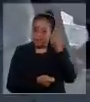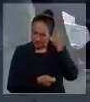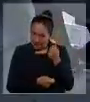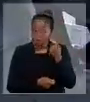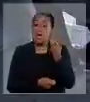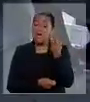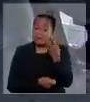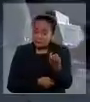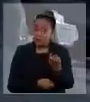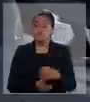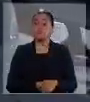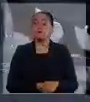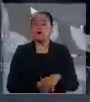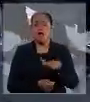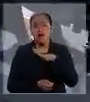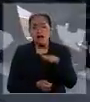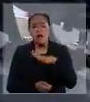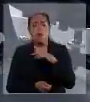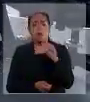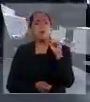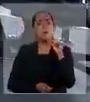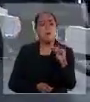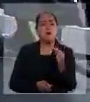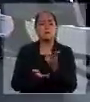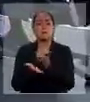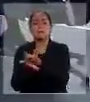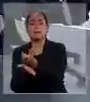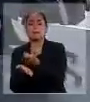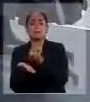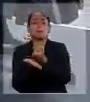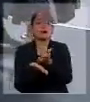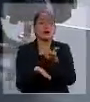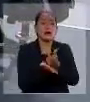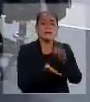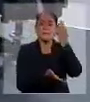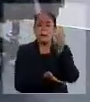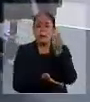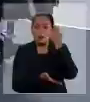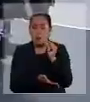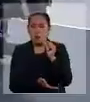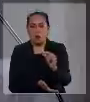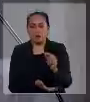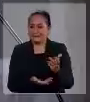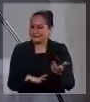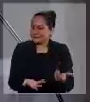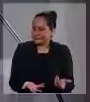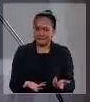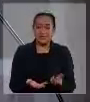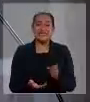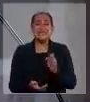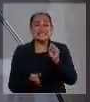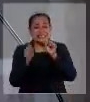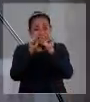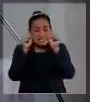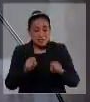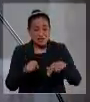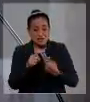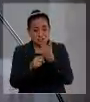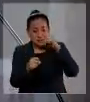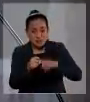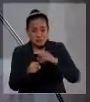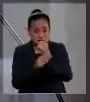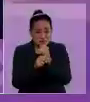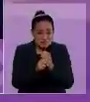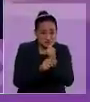muy pocos becados. El Sistema Nacional de Investigadores tiene alrededor